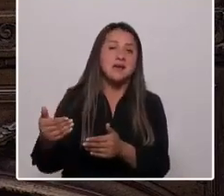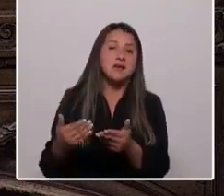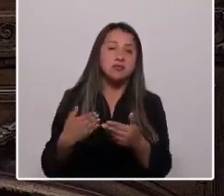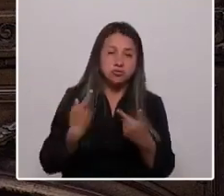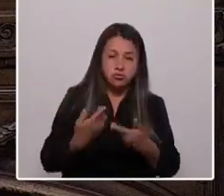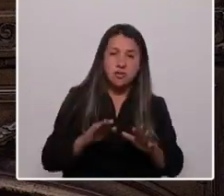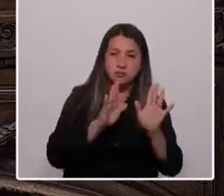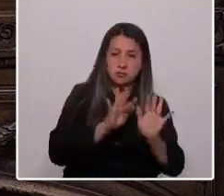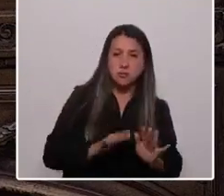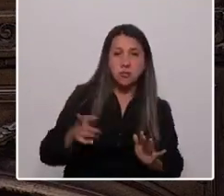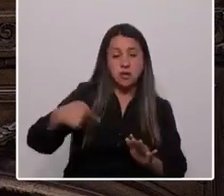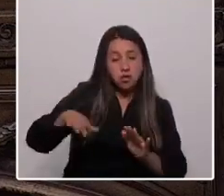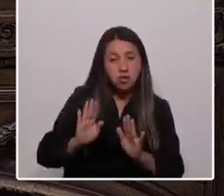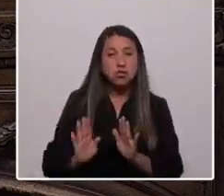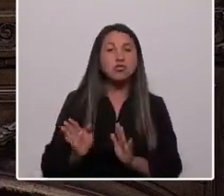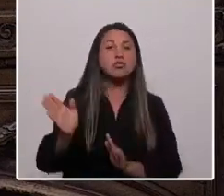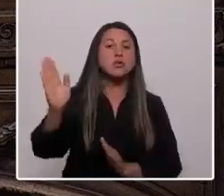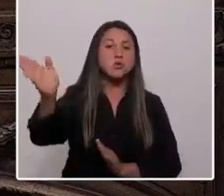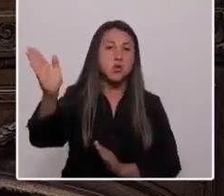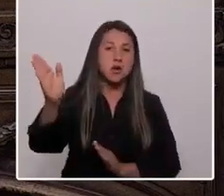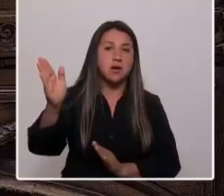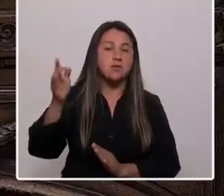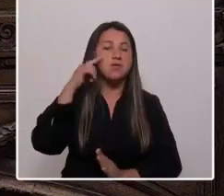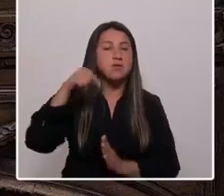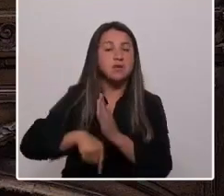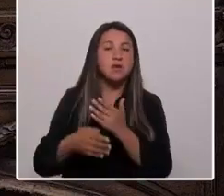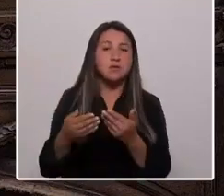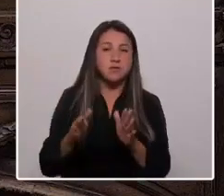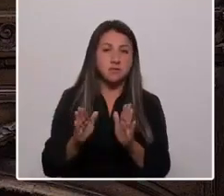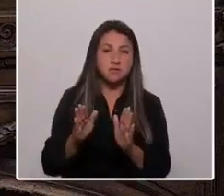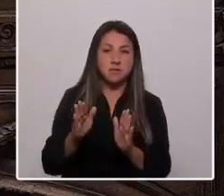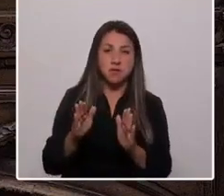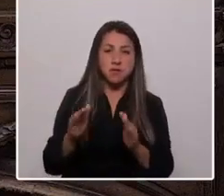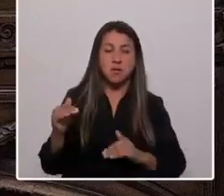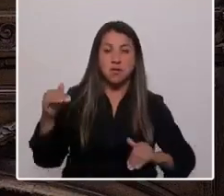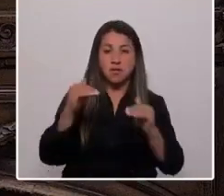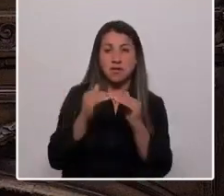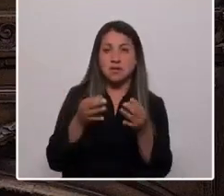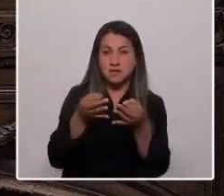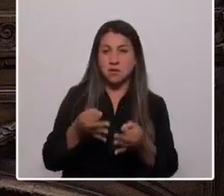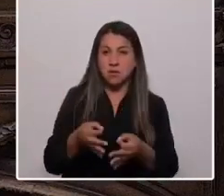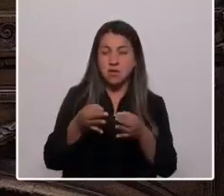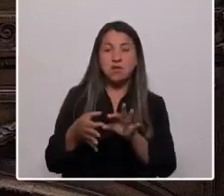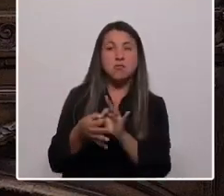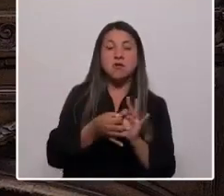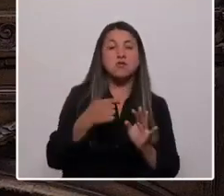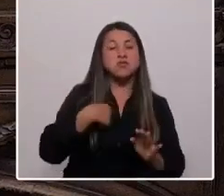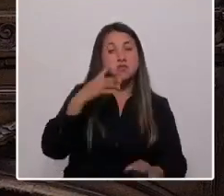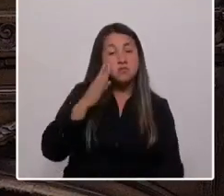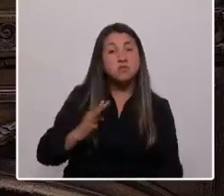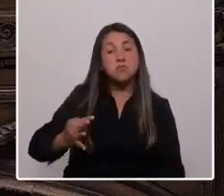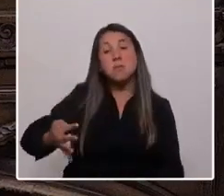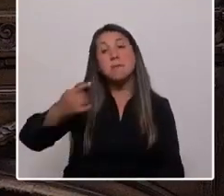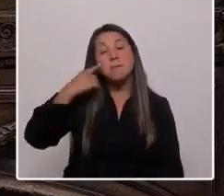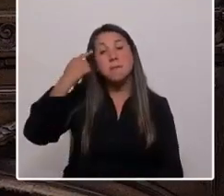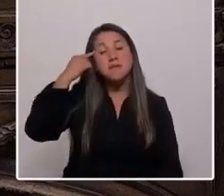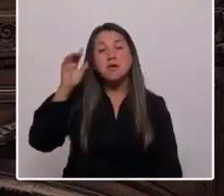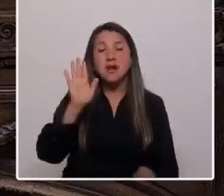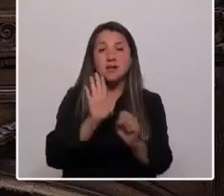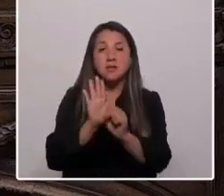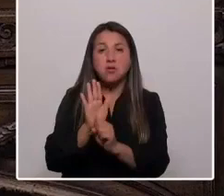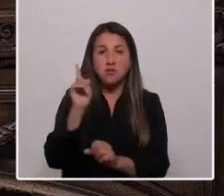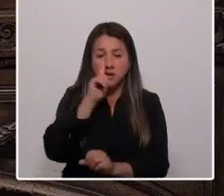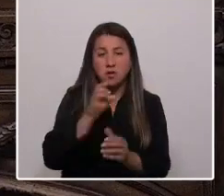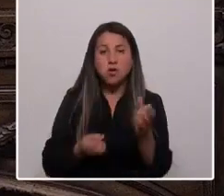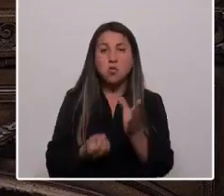ellos continúen la profundización de libertades igualdades y seguridad es por eso me imagino un artículo final que encargue a las nuevas generaciones